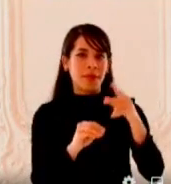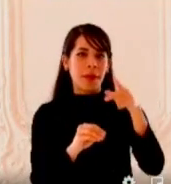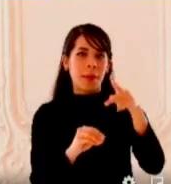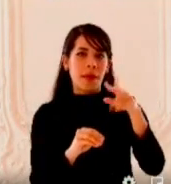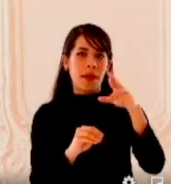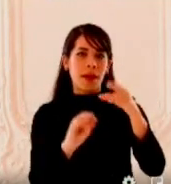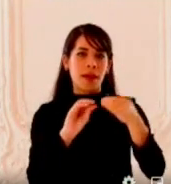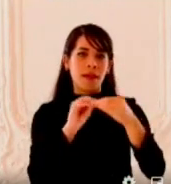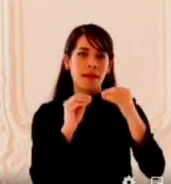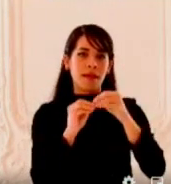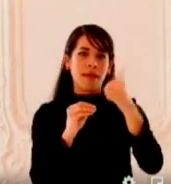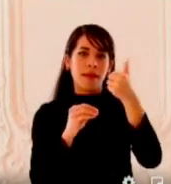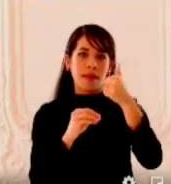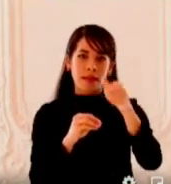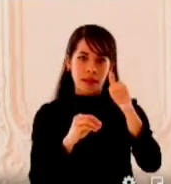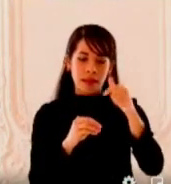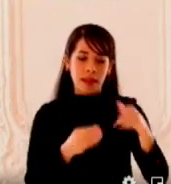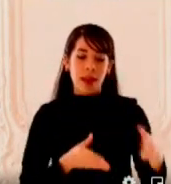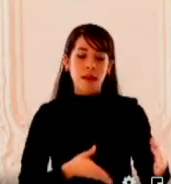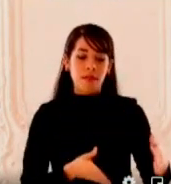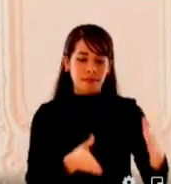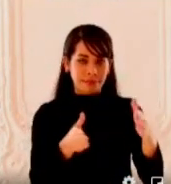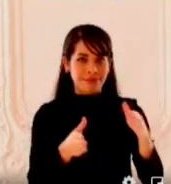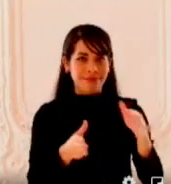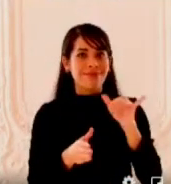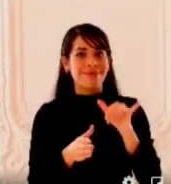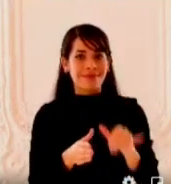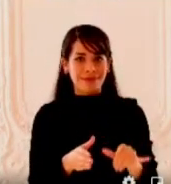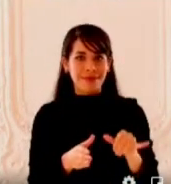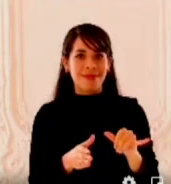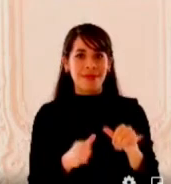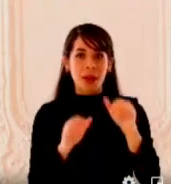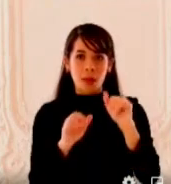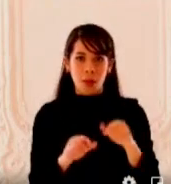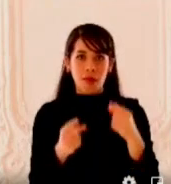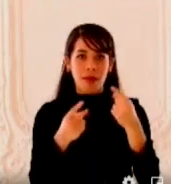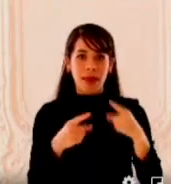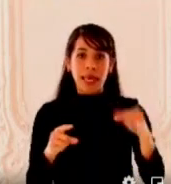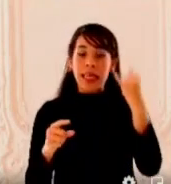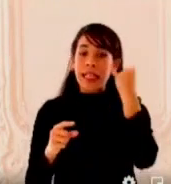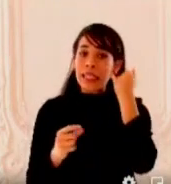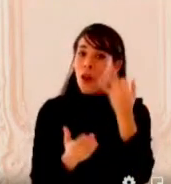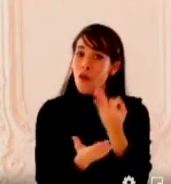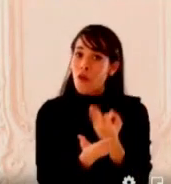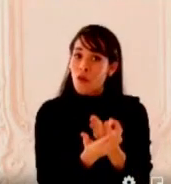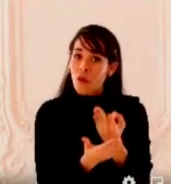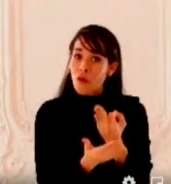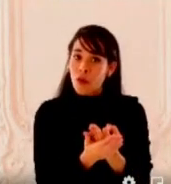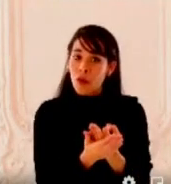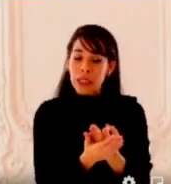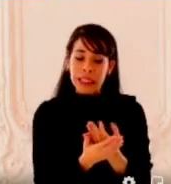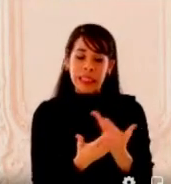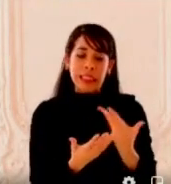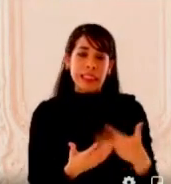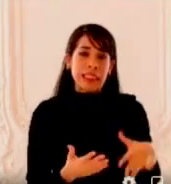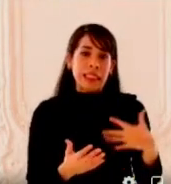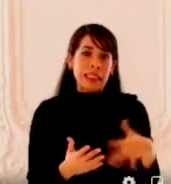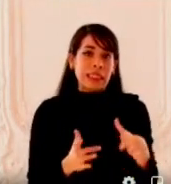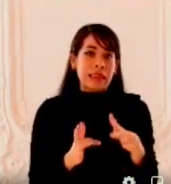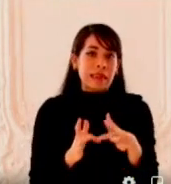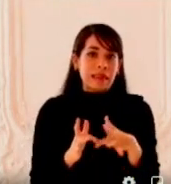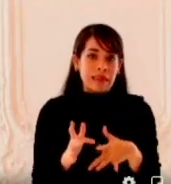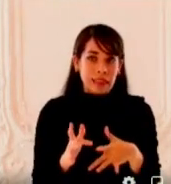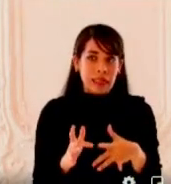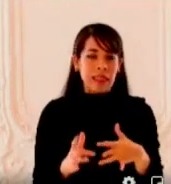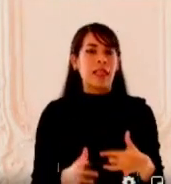que está en curso y que si, de no haber los fondos necesarios asignados para que se lleve a feliz término,